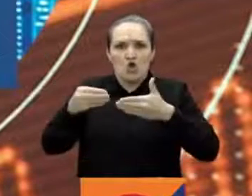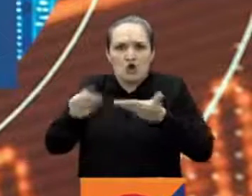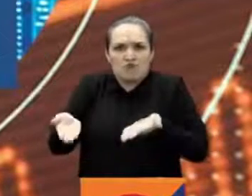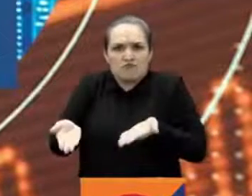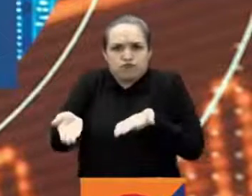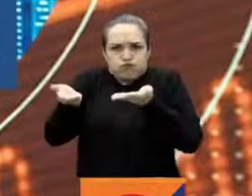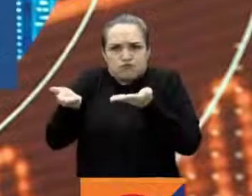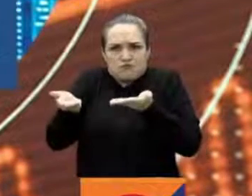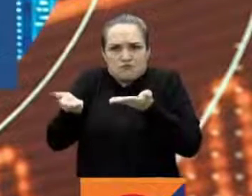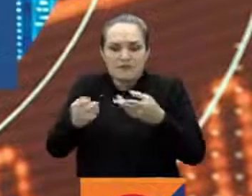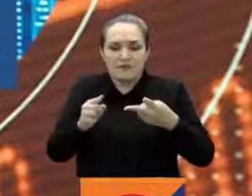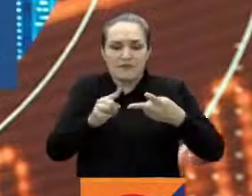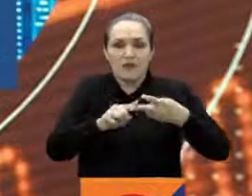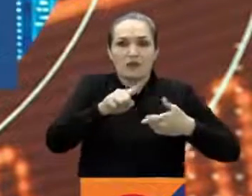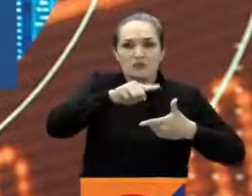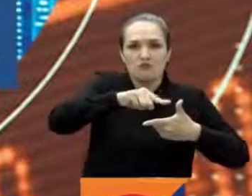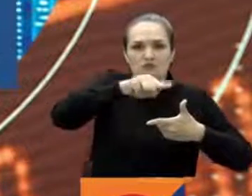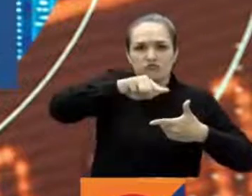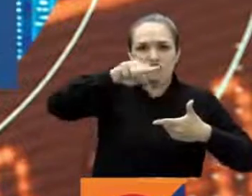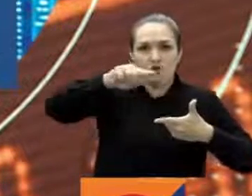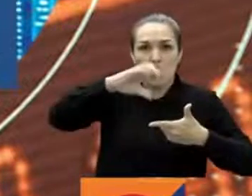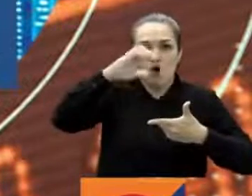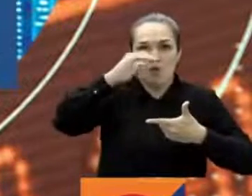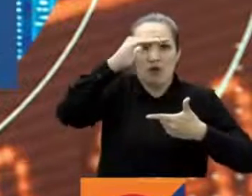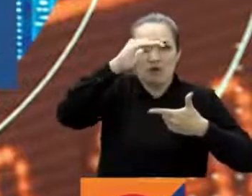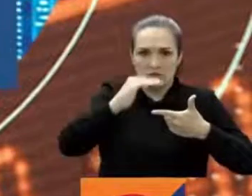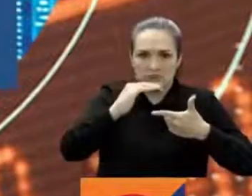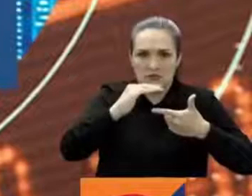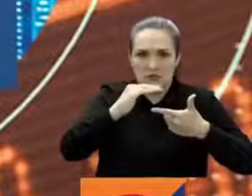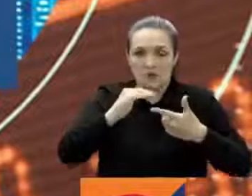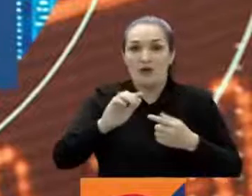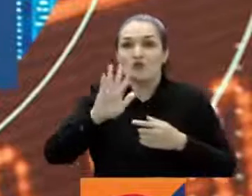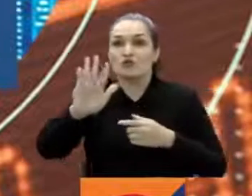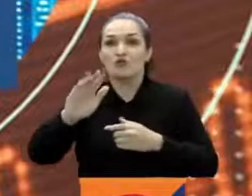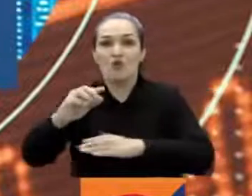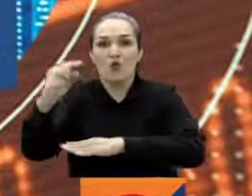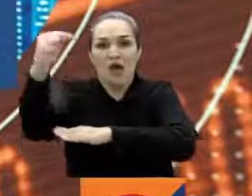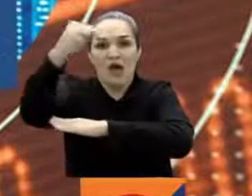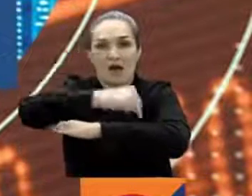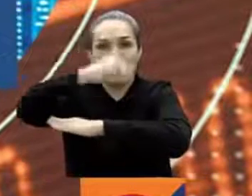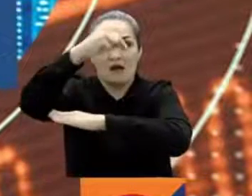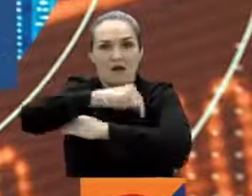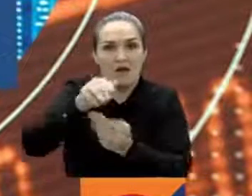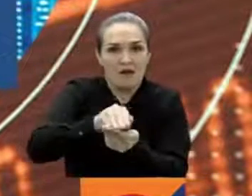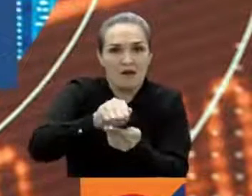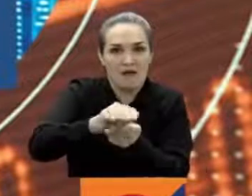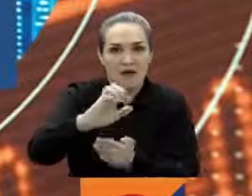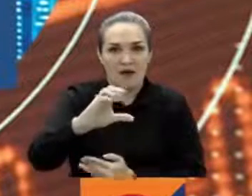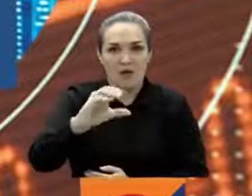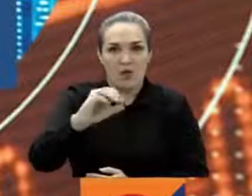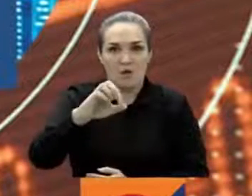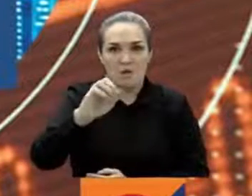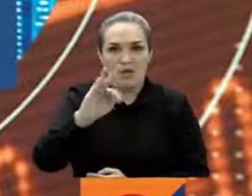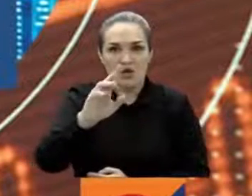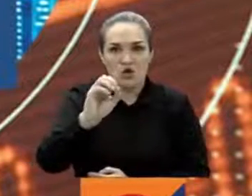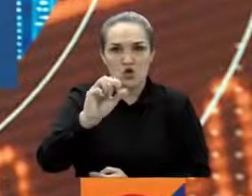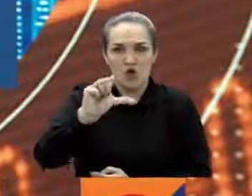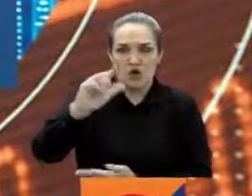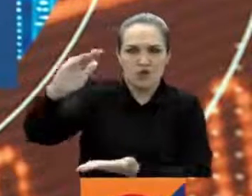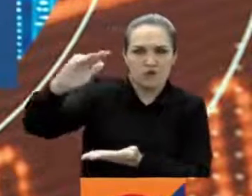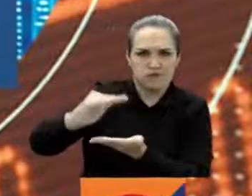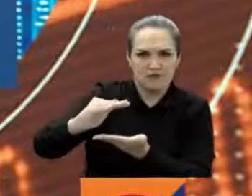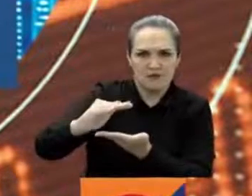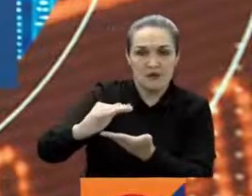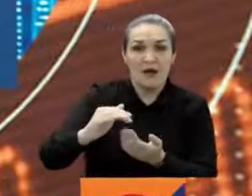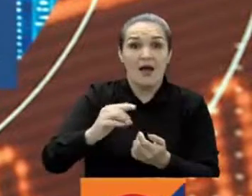precio, la bolsa de Colombia perdió y algunas acciones como la de Ecopetrol se cotizaron a la baja. Analistas aseguran que el nombramiento de